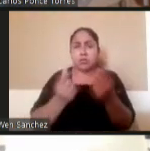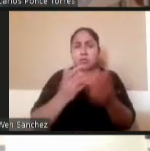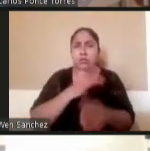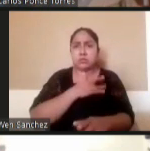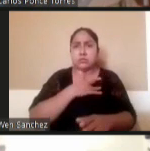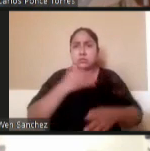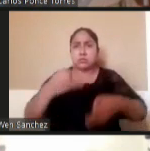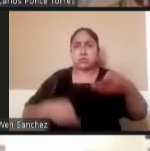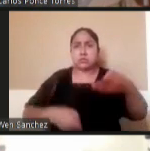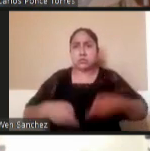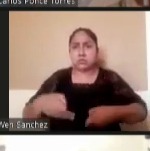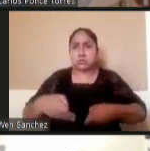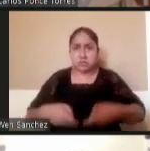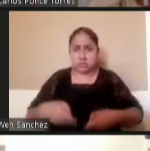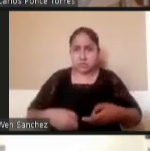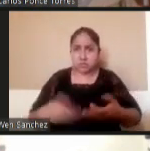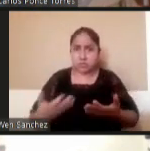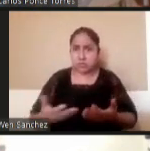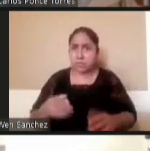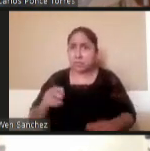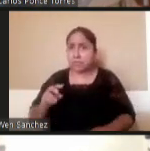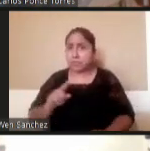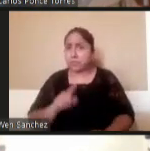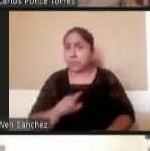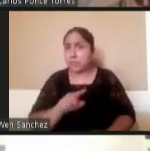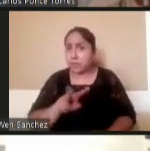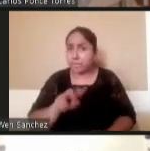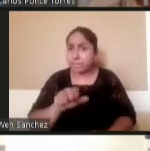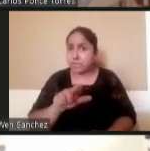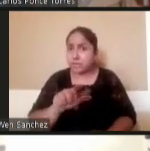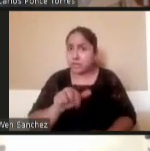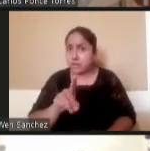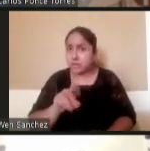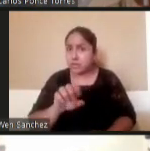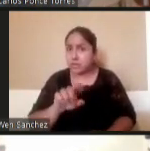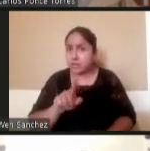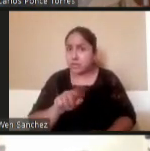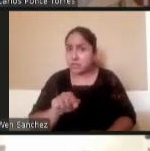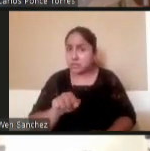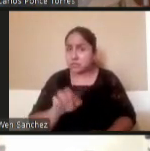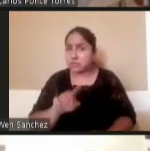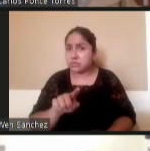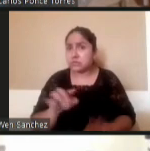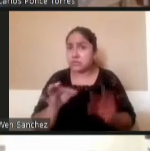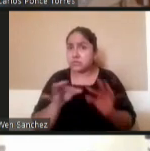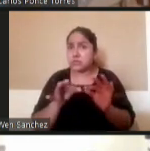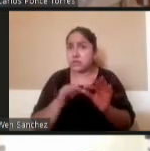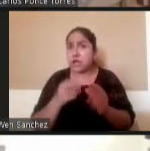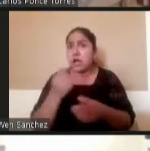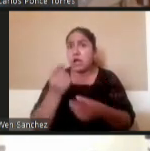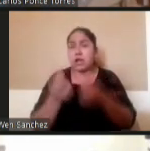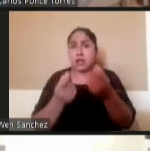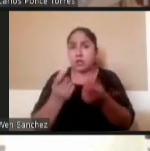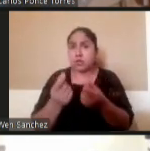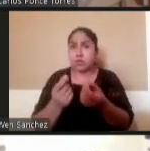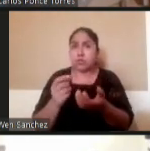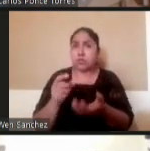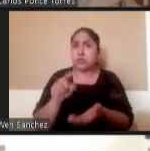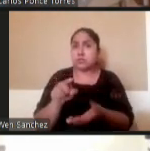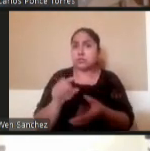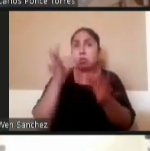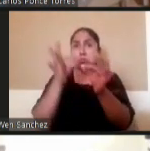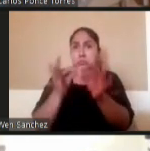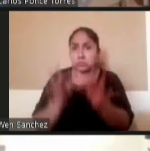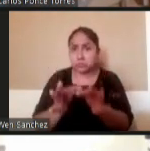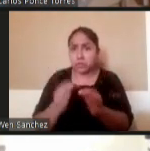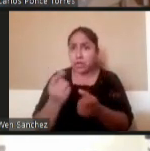Valadez también dijo que había colonias donde todavía no se regularizaba. Bueno, pero pues ya de alguna